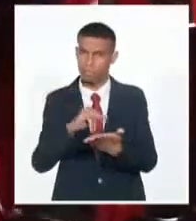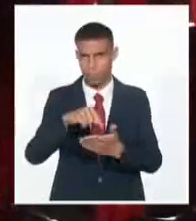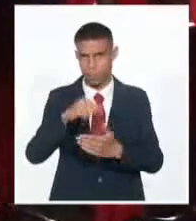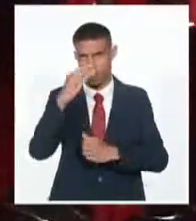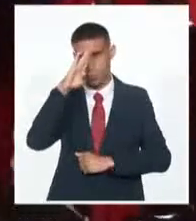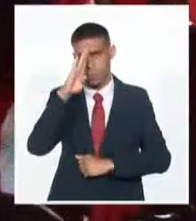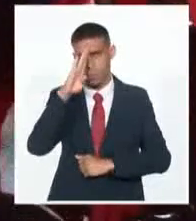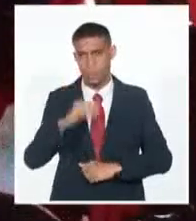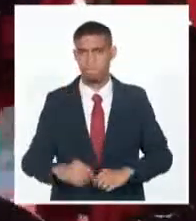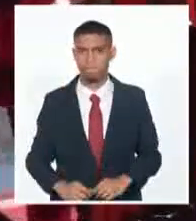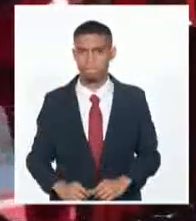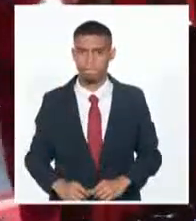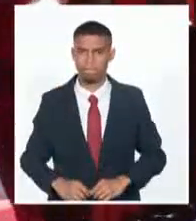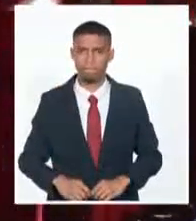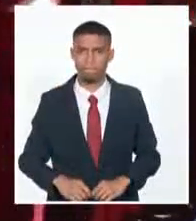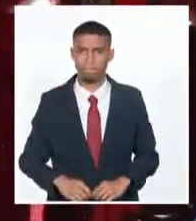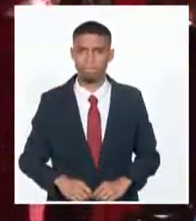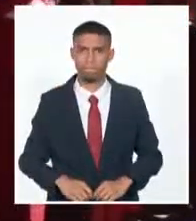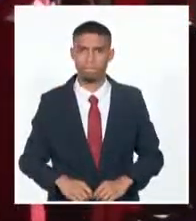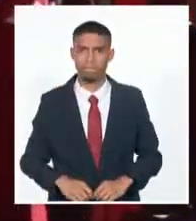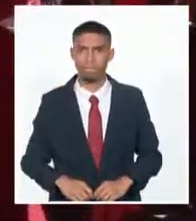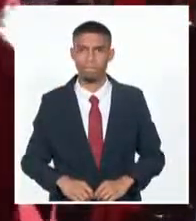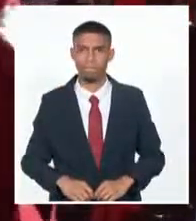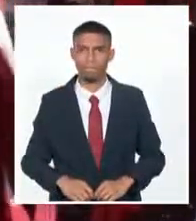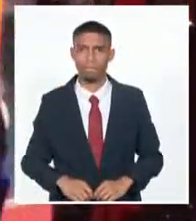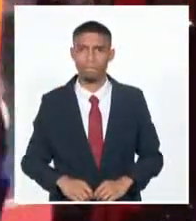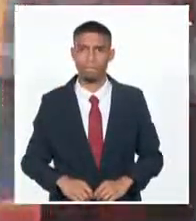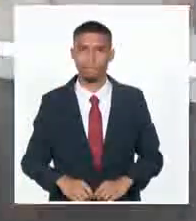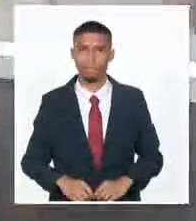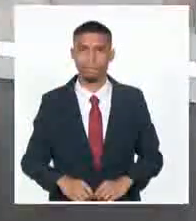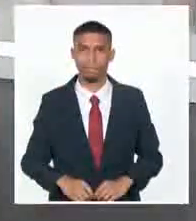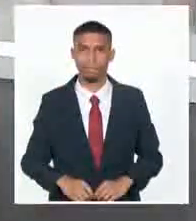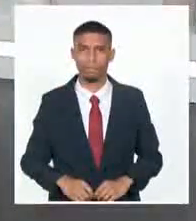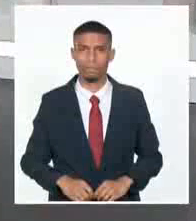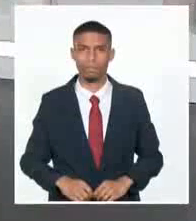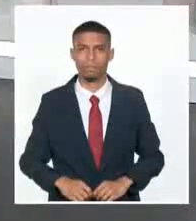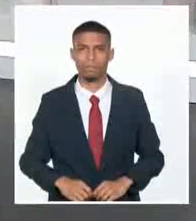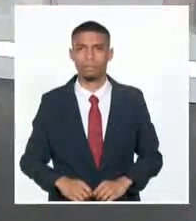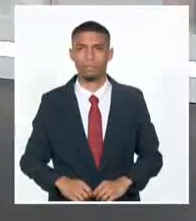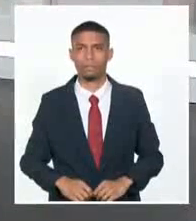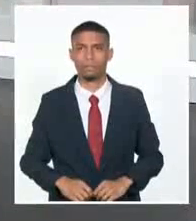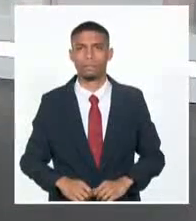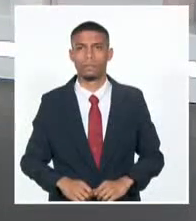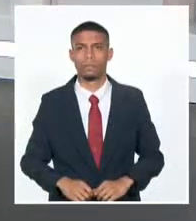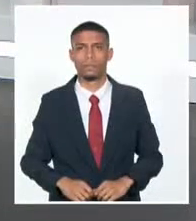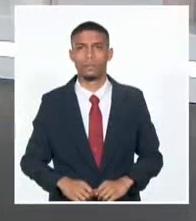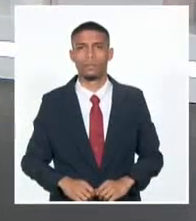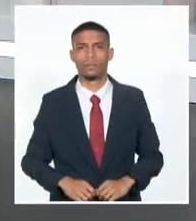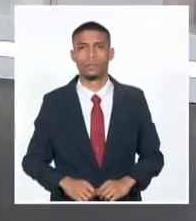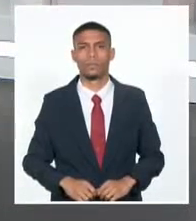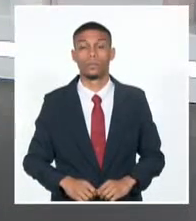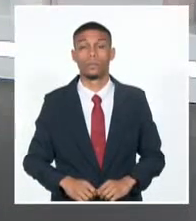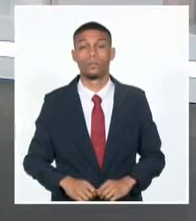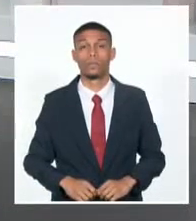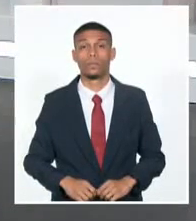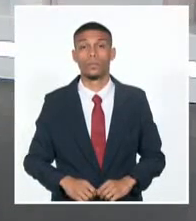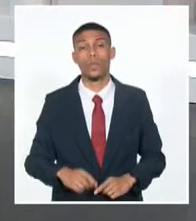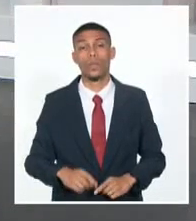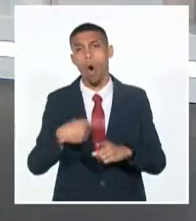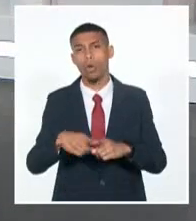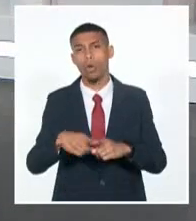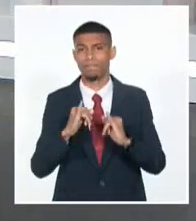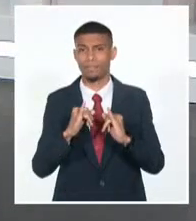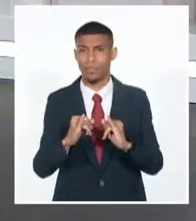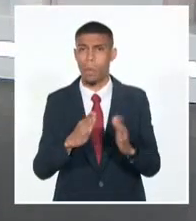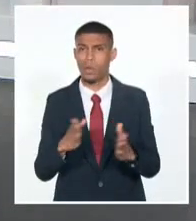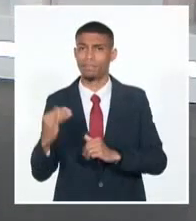competitivos, nos informa Víctor Vital. Italiano Báez. Y bueno, también tenemos información del acontecer